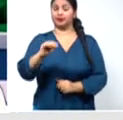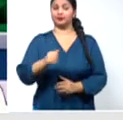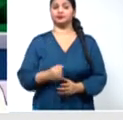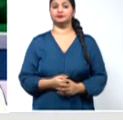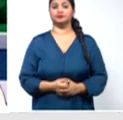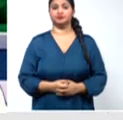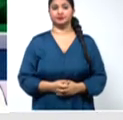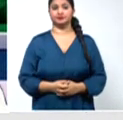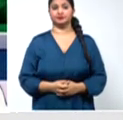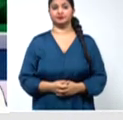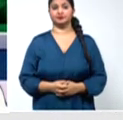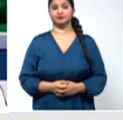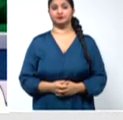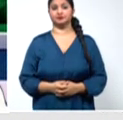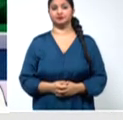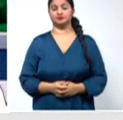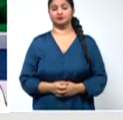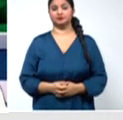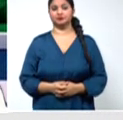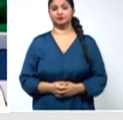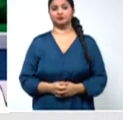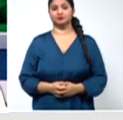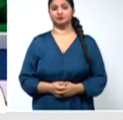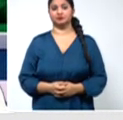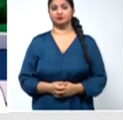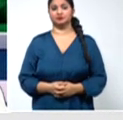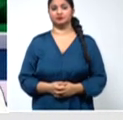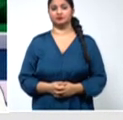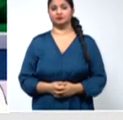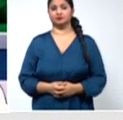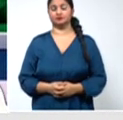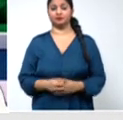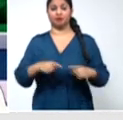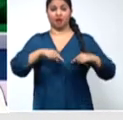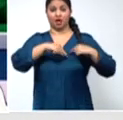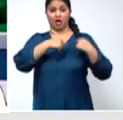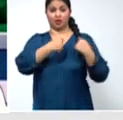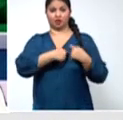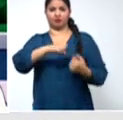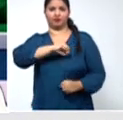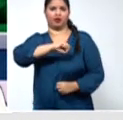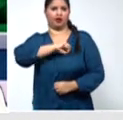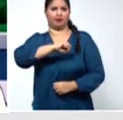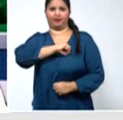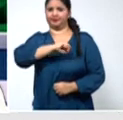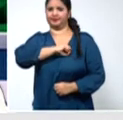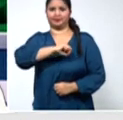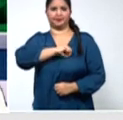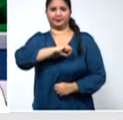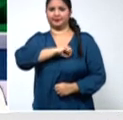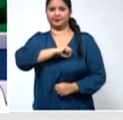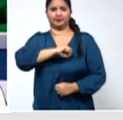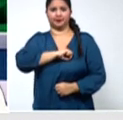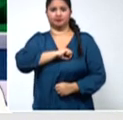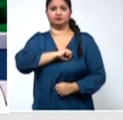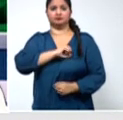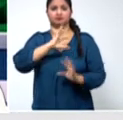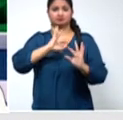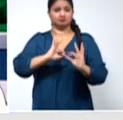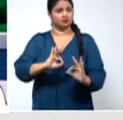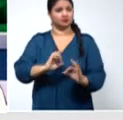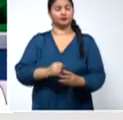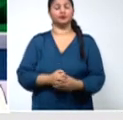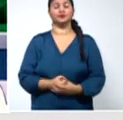momento determinado presentó taquicardia ventricular, no respondió al tratamiento ni a las maniobras de